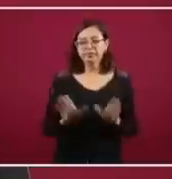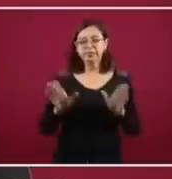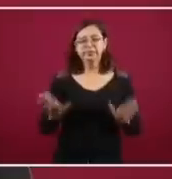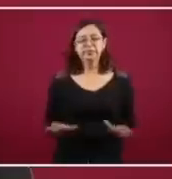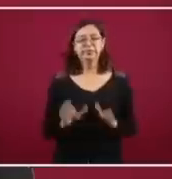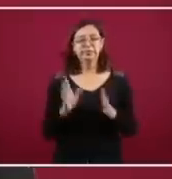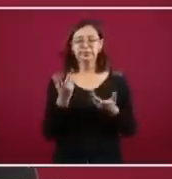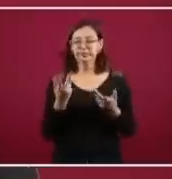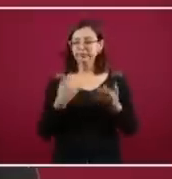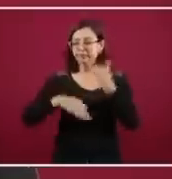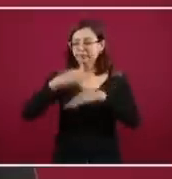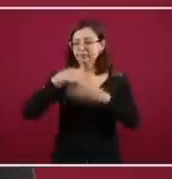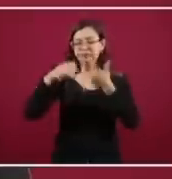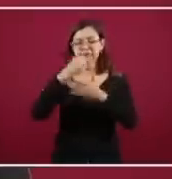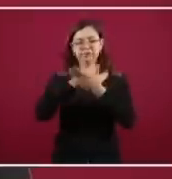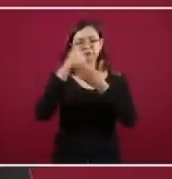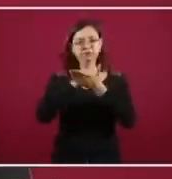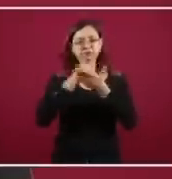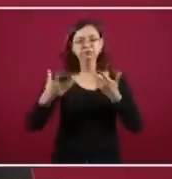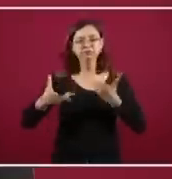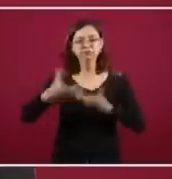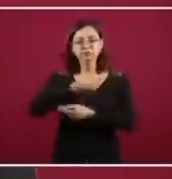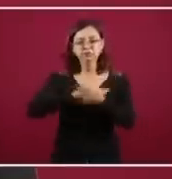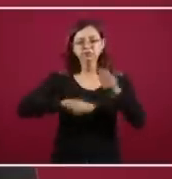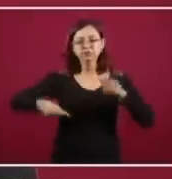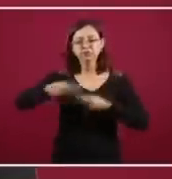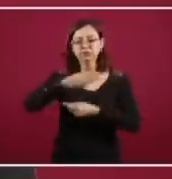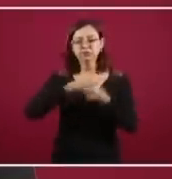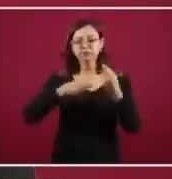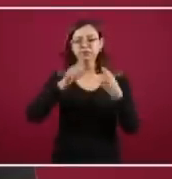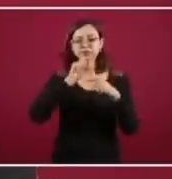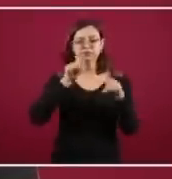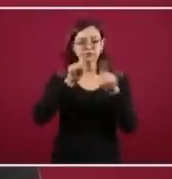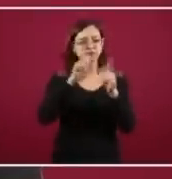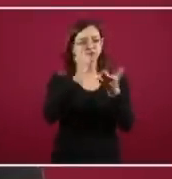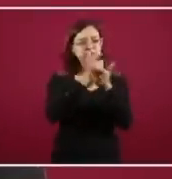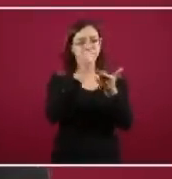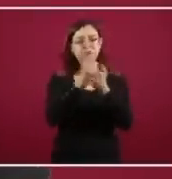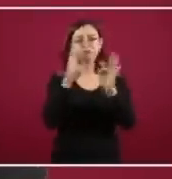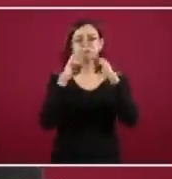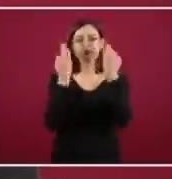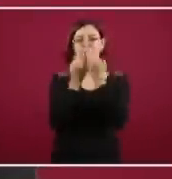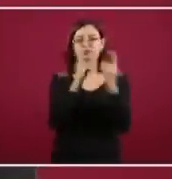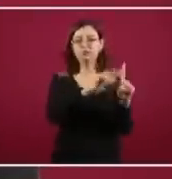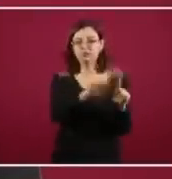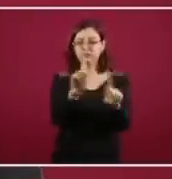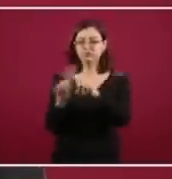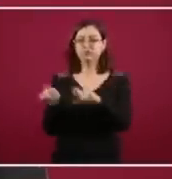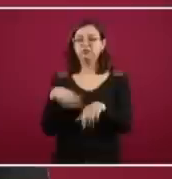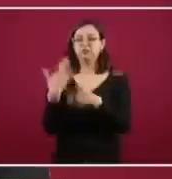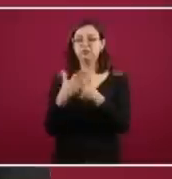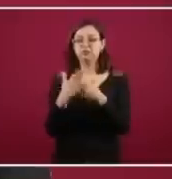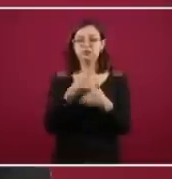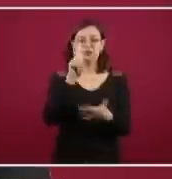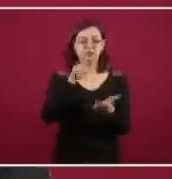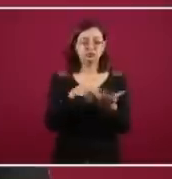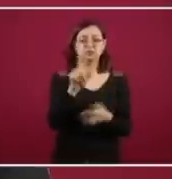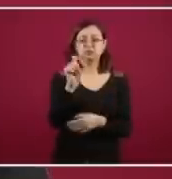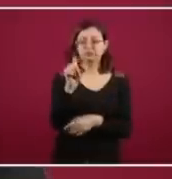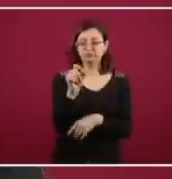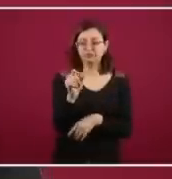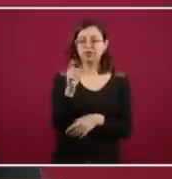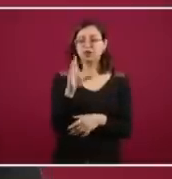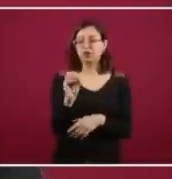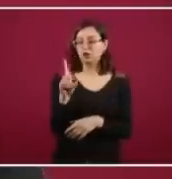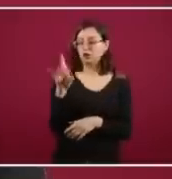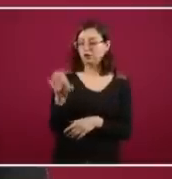inclusión financiera, que está muy relacionada con los medios de pago. En 2020 haremos un gran trabajo con el CODI,